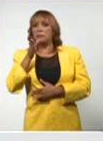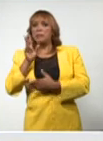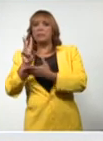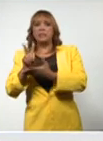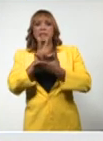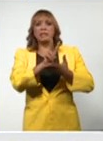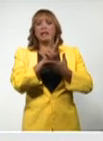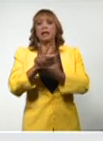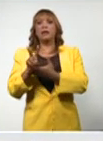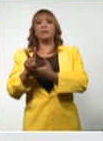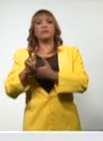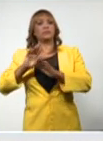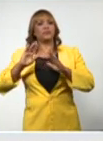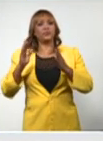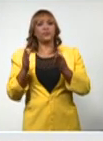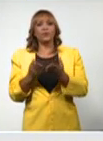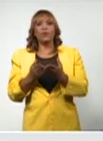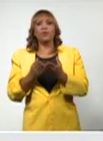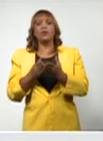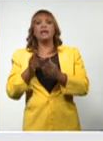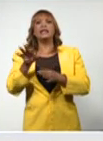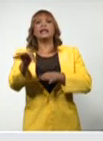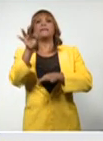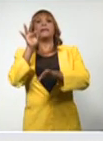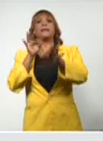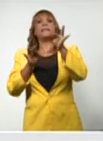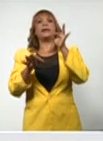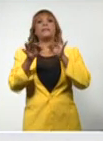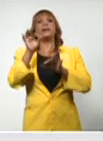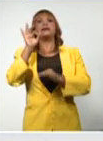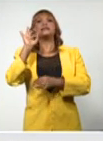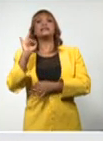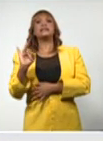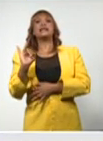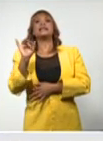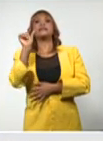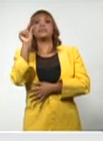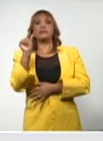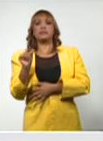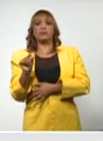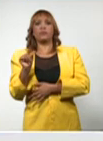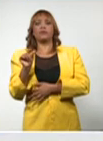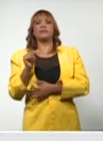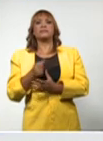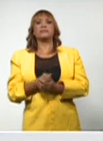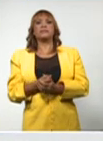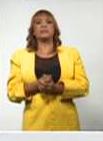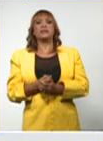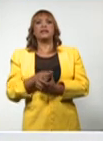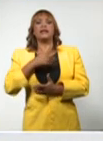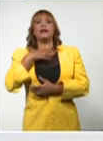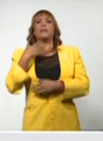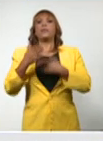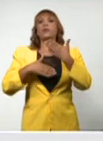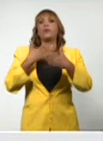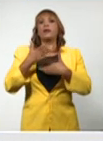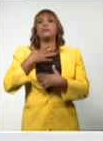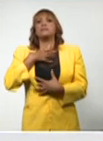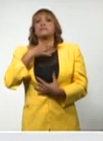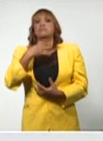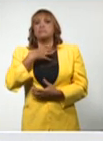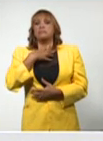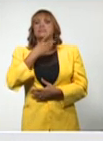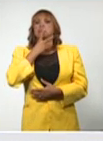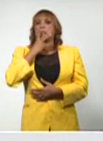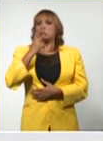y se detectaron 7 personas con sintomatología respiratoria que fueron